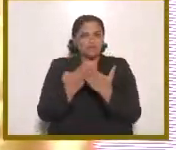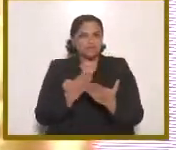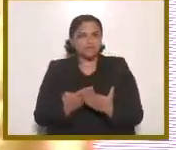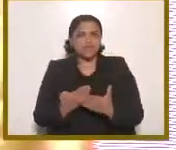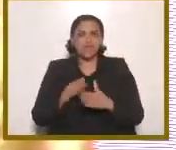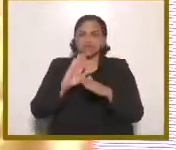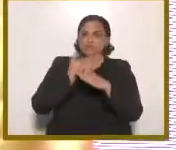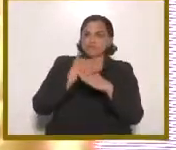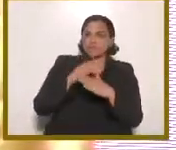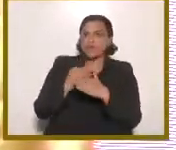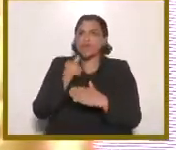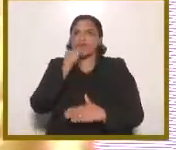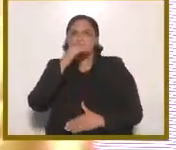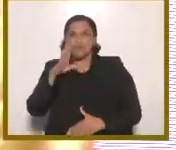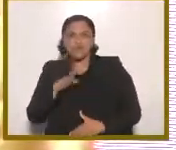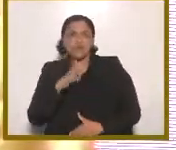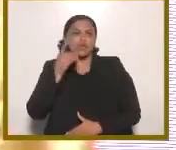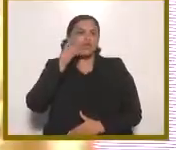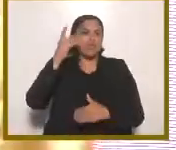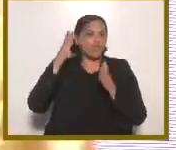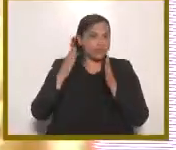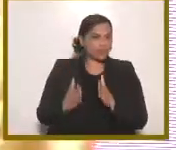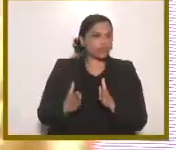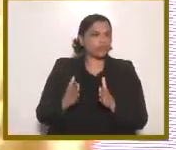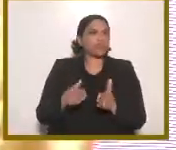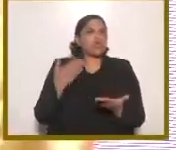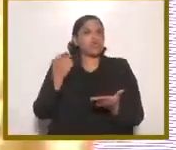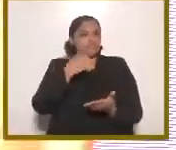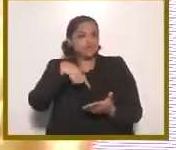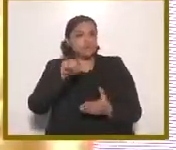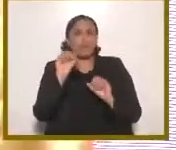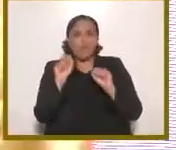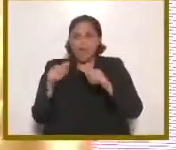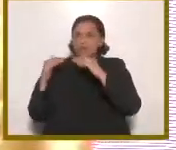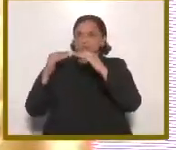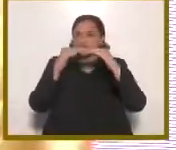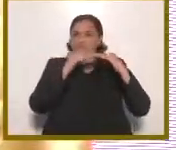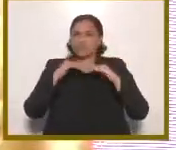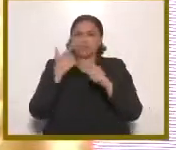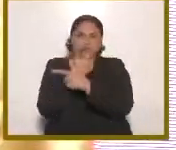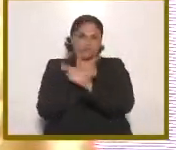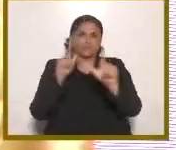participación política de las mujeres dominicanas en condiciones de igualdad y libertad.